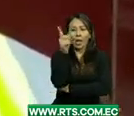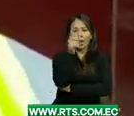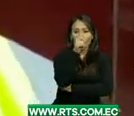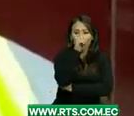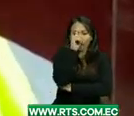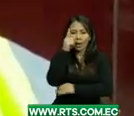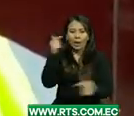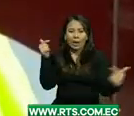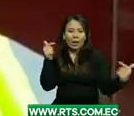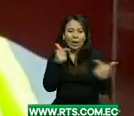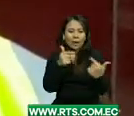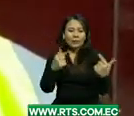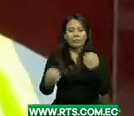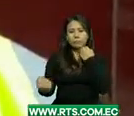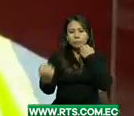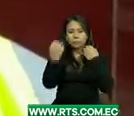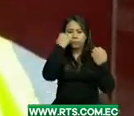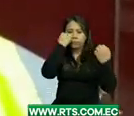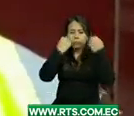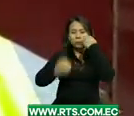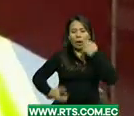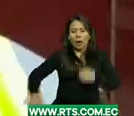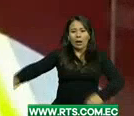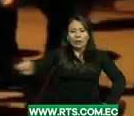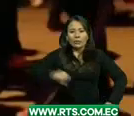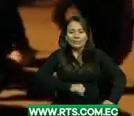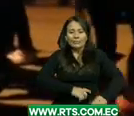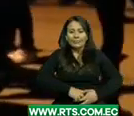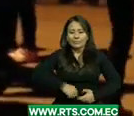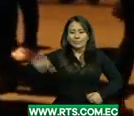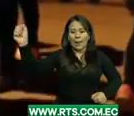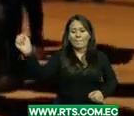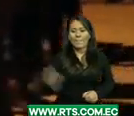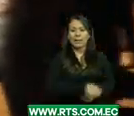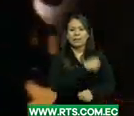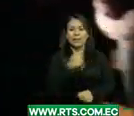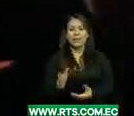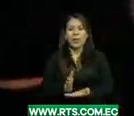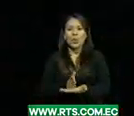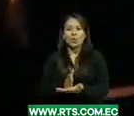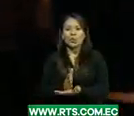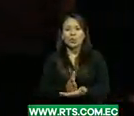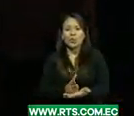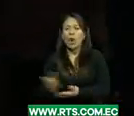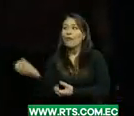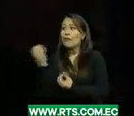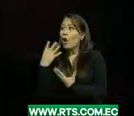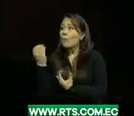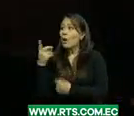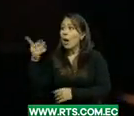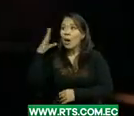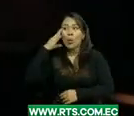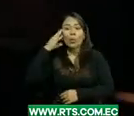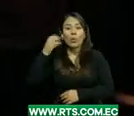mutuamente y se fueron a los golpes y con armas cortantes, machetes, cuchillos. Informó desde la ciudad de Cuenca, Francisco Ramírez.